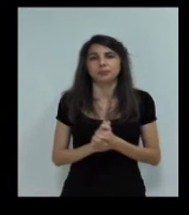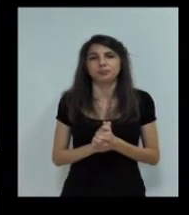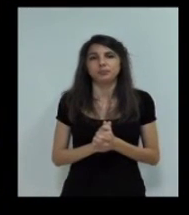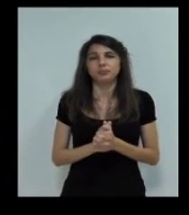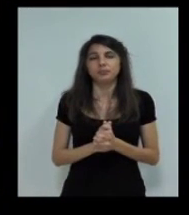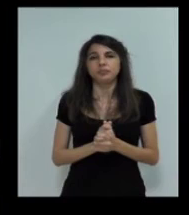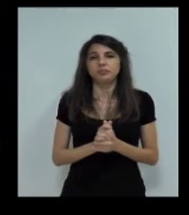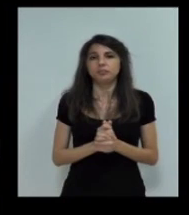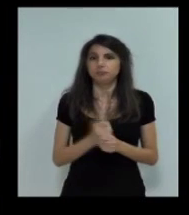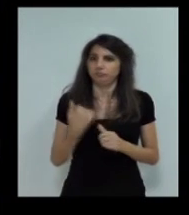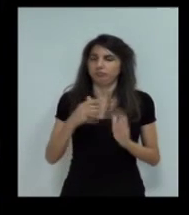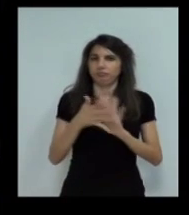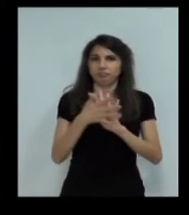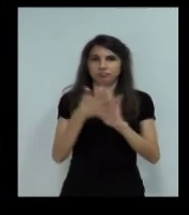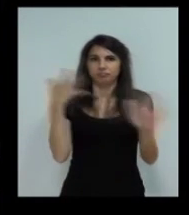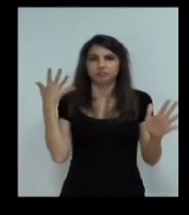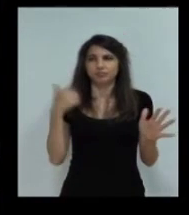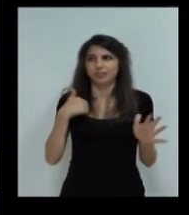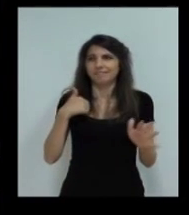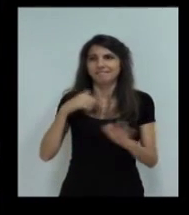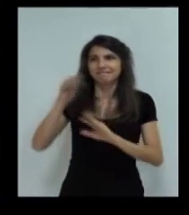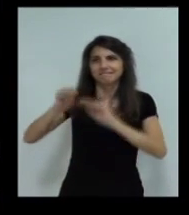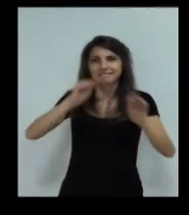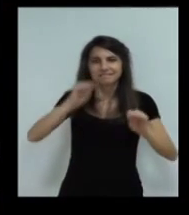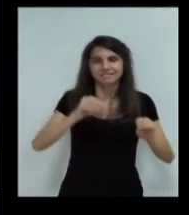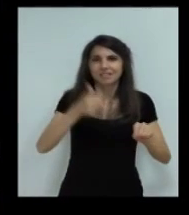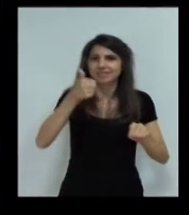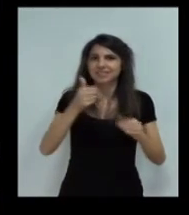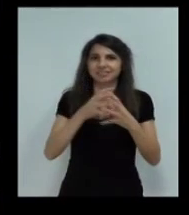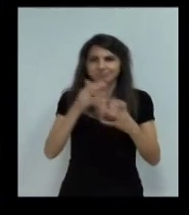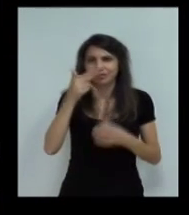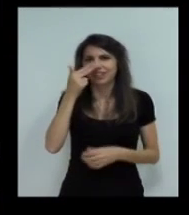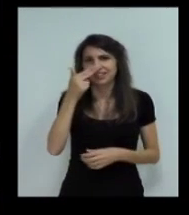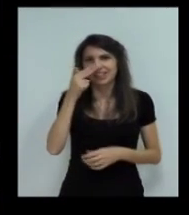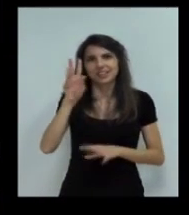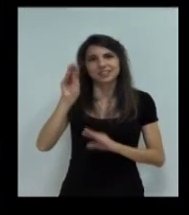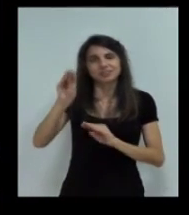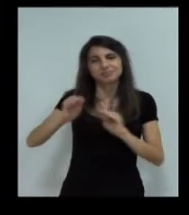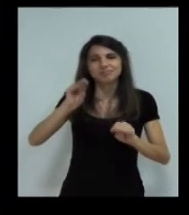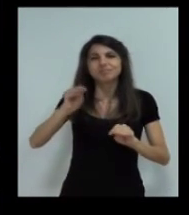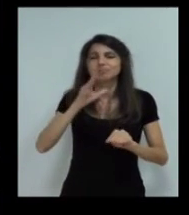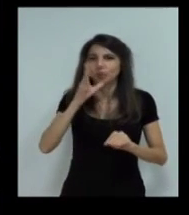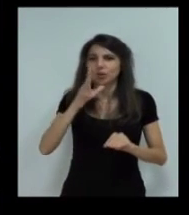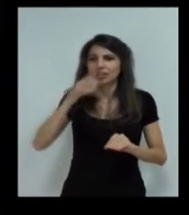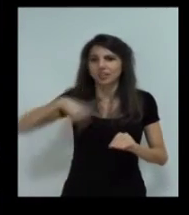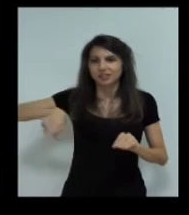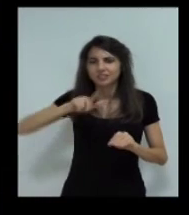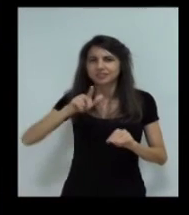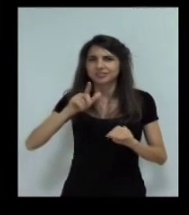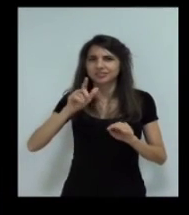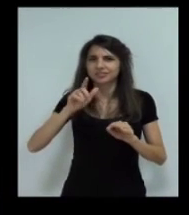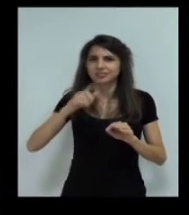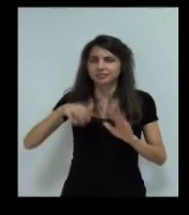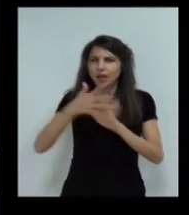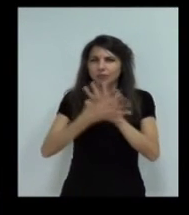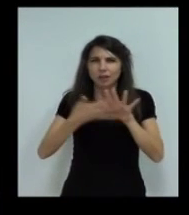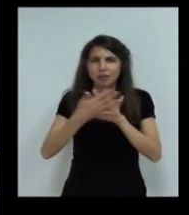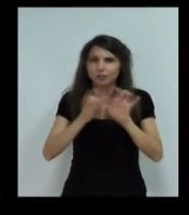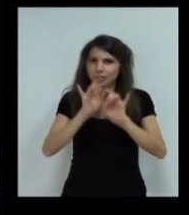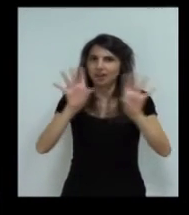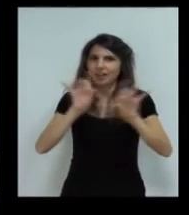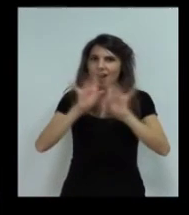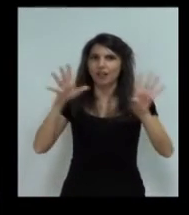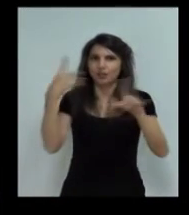Ha pasado demasiado rápido y tenía más preguntas y muy interesantes porque además estábamos aclarando muchas cosas que